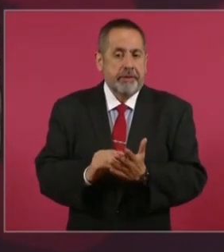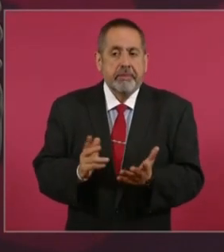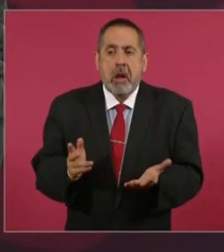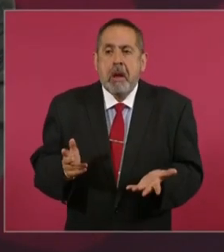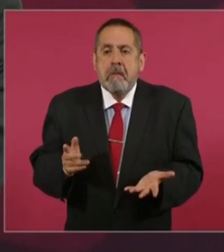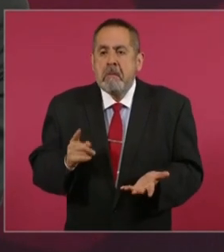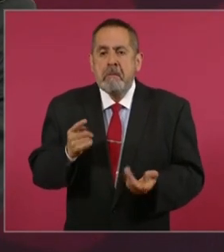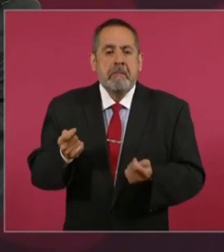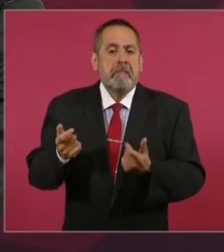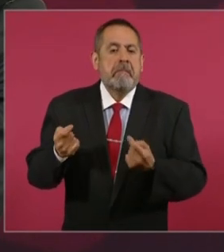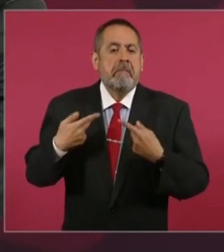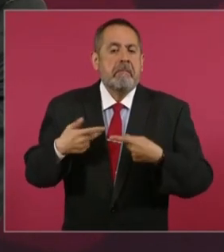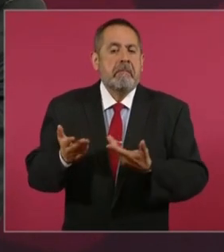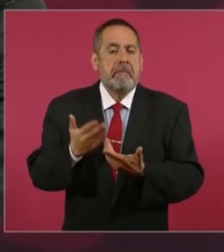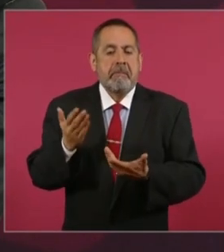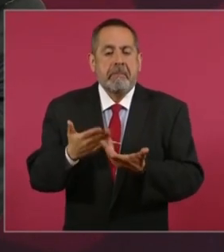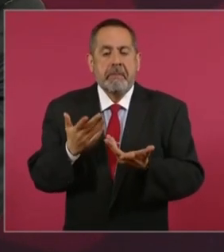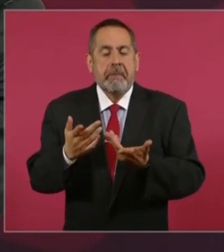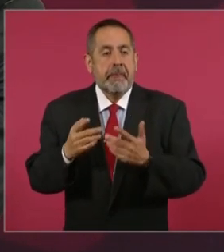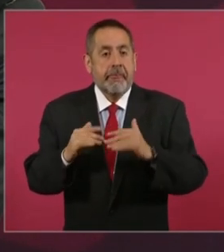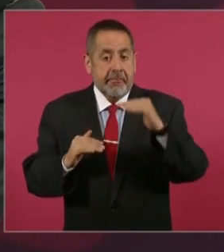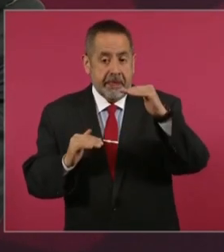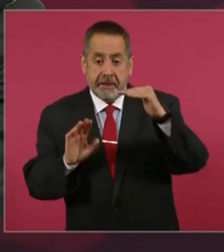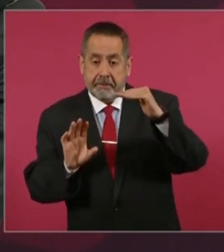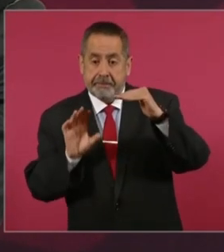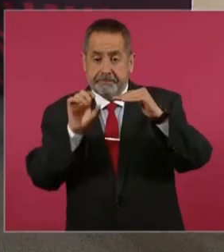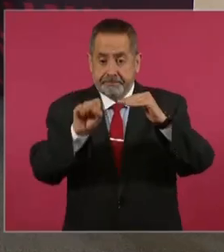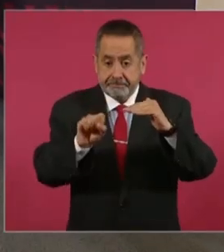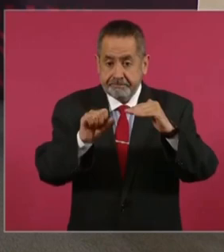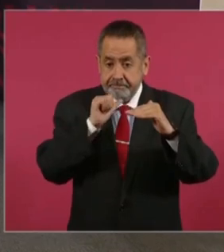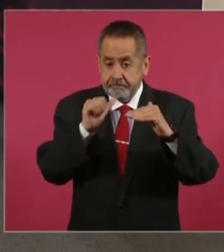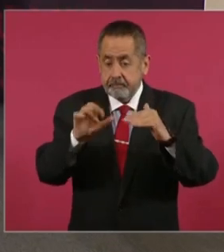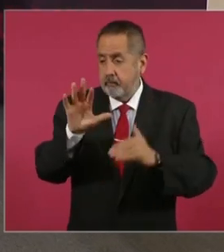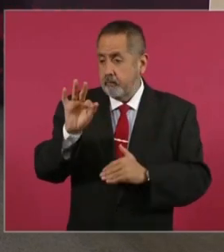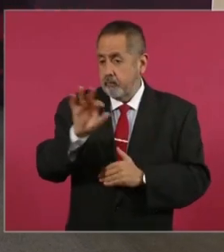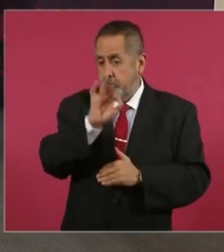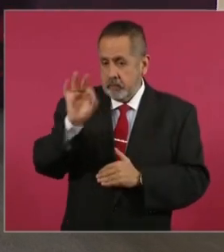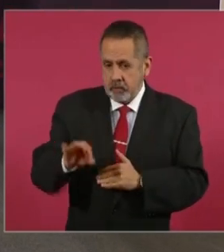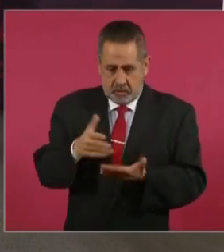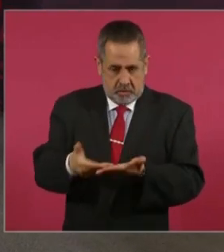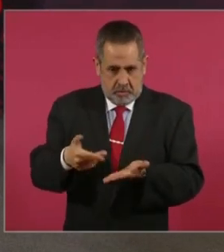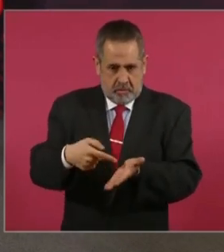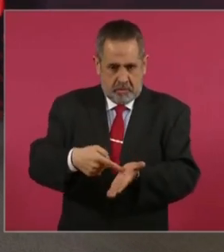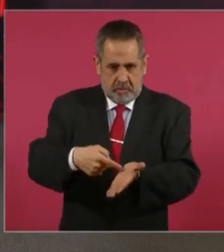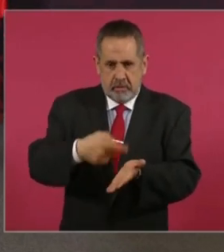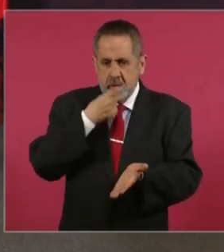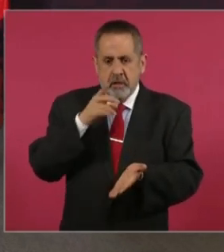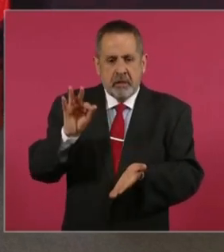Si no se alcanza el nivel de participación del 40 por ciento como está ahora,